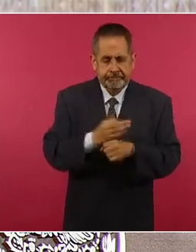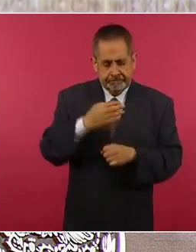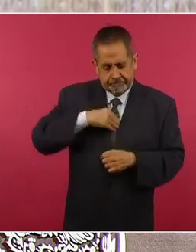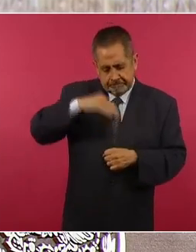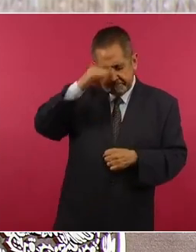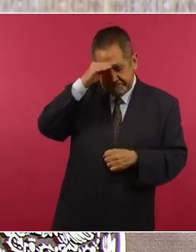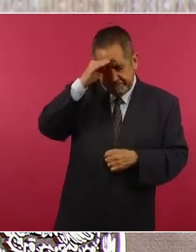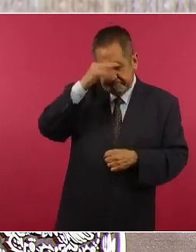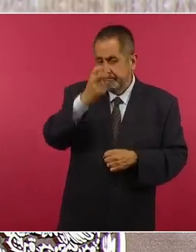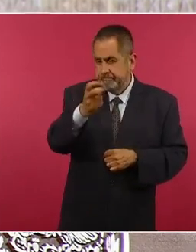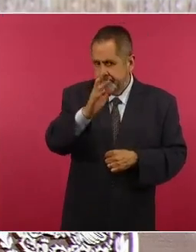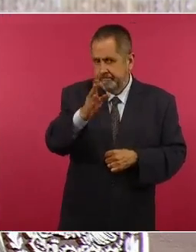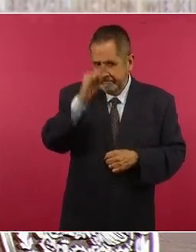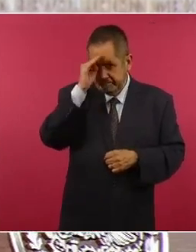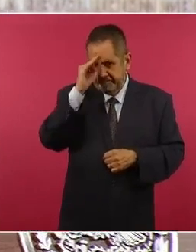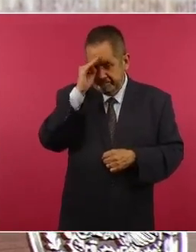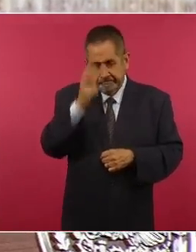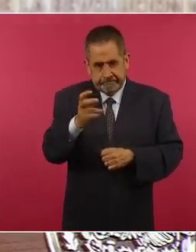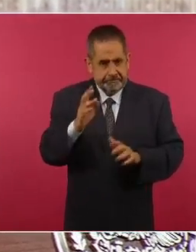trabajando en eso.